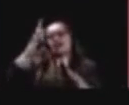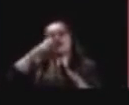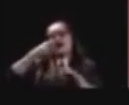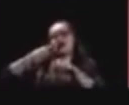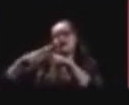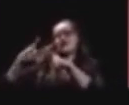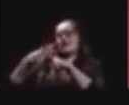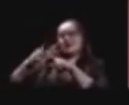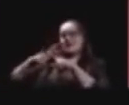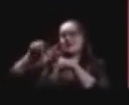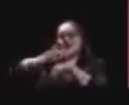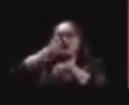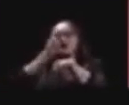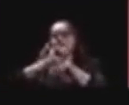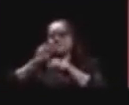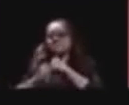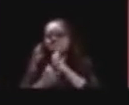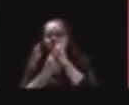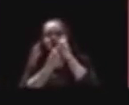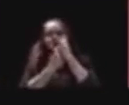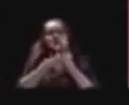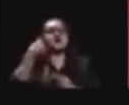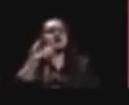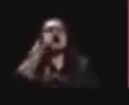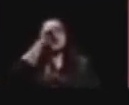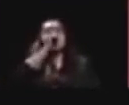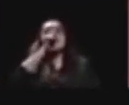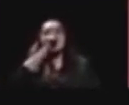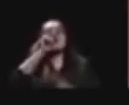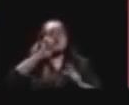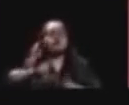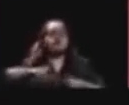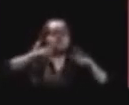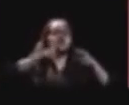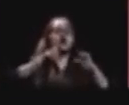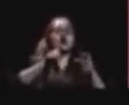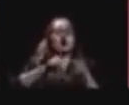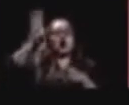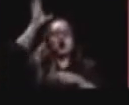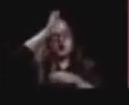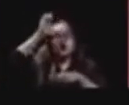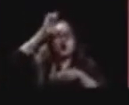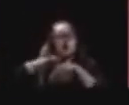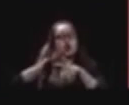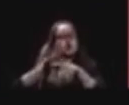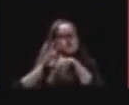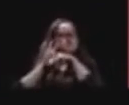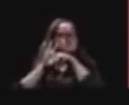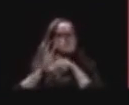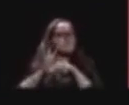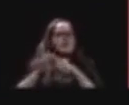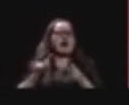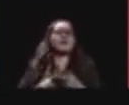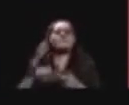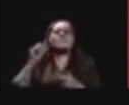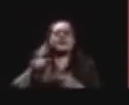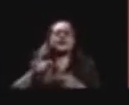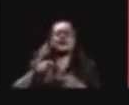diversas naciones, que nos dejó sus lenguas, sus culturas vivas, las